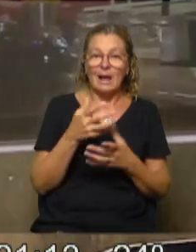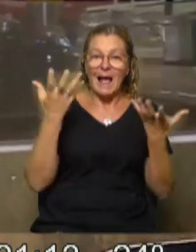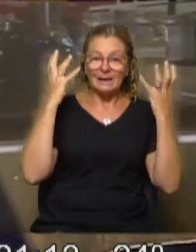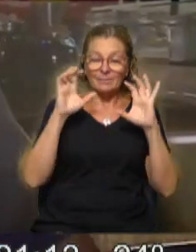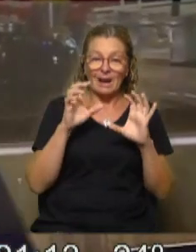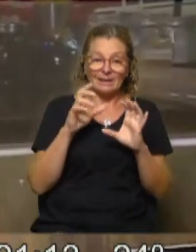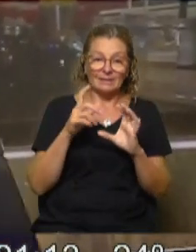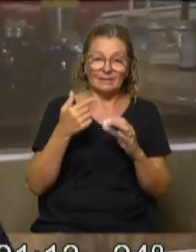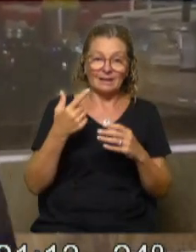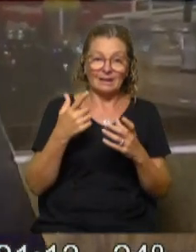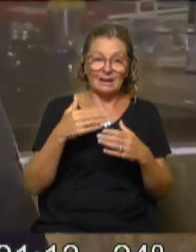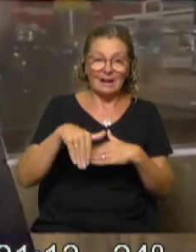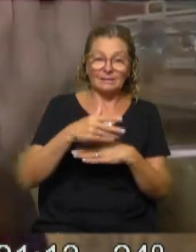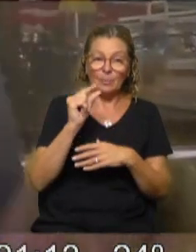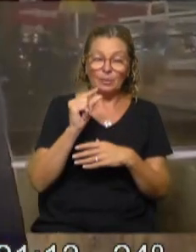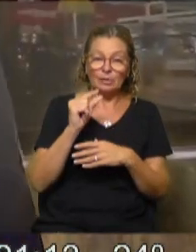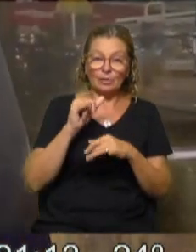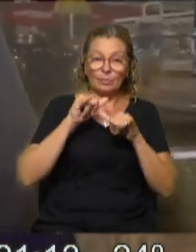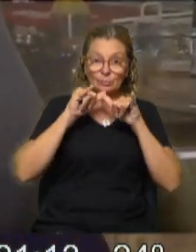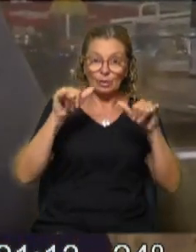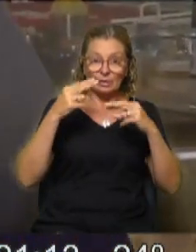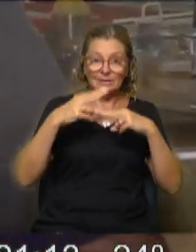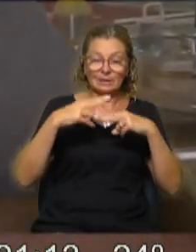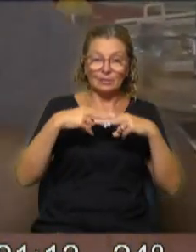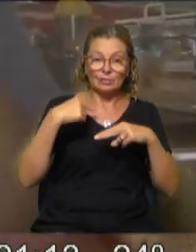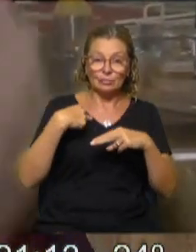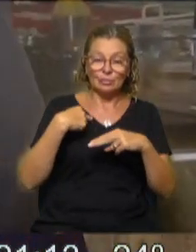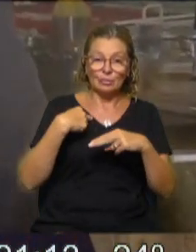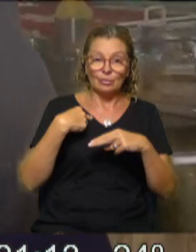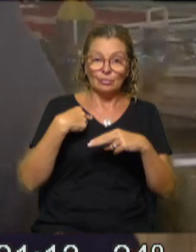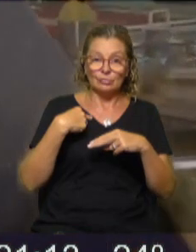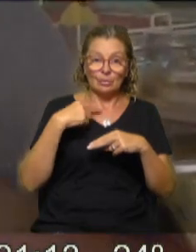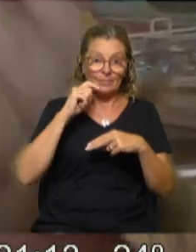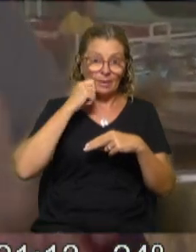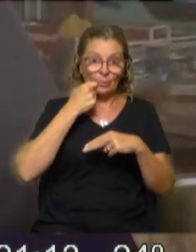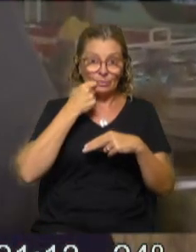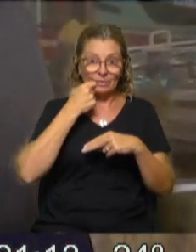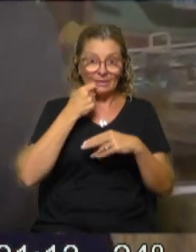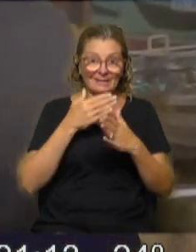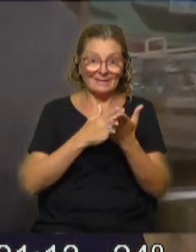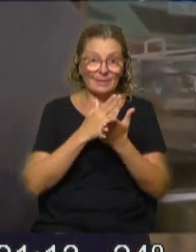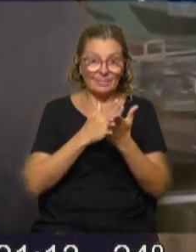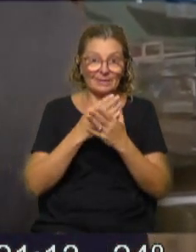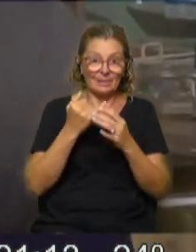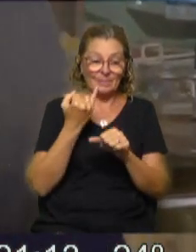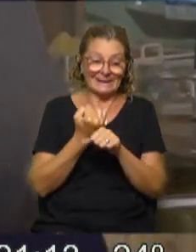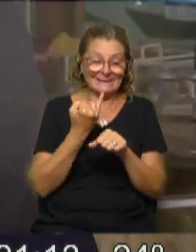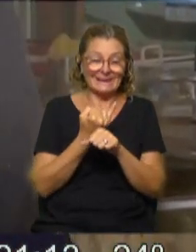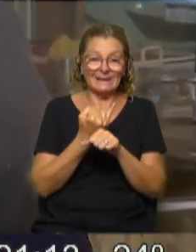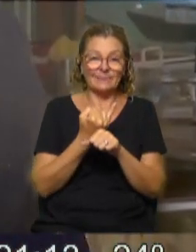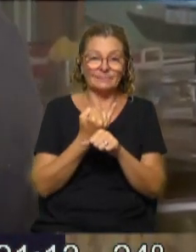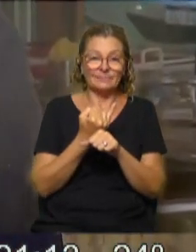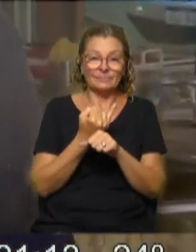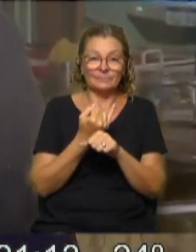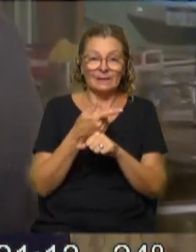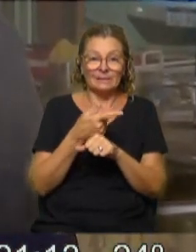Hogar hace muy poquito, que lanzó en todas las redes sociales. Yo, bichero, lo sigo por Instagram. Y bueno, y